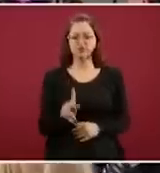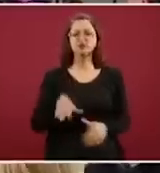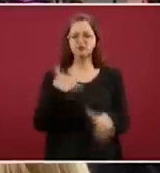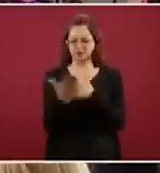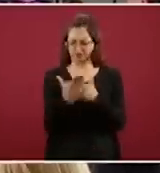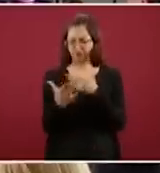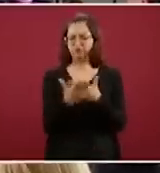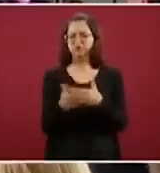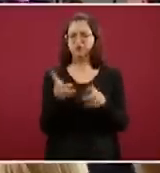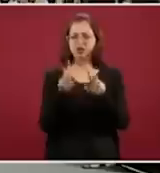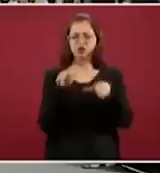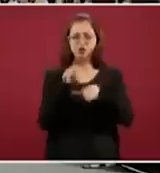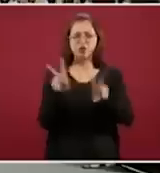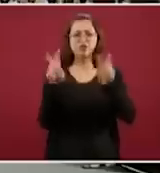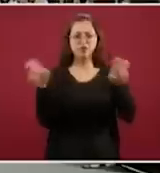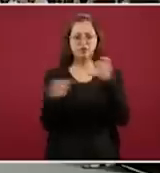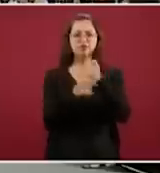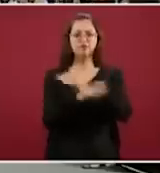informe.